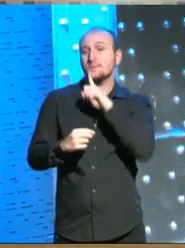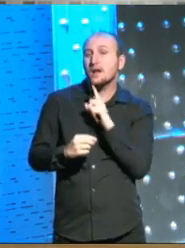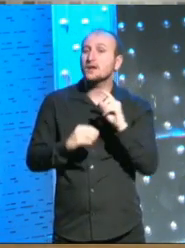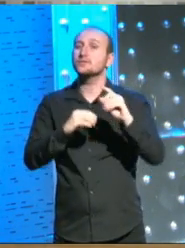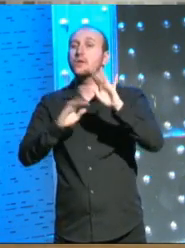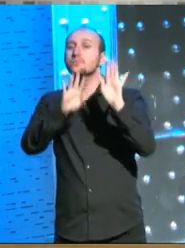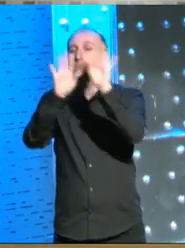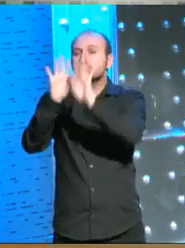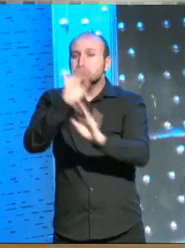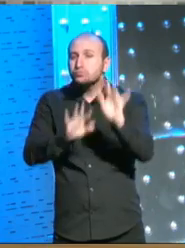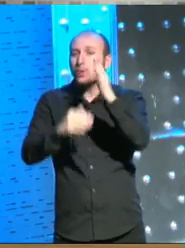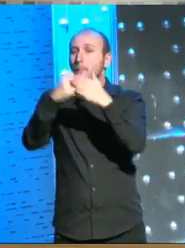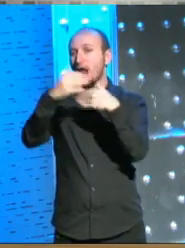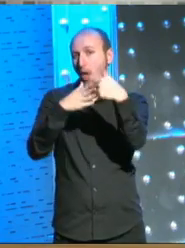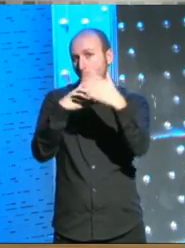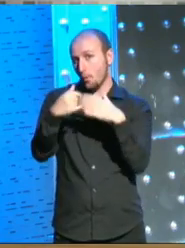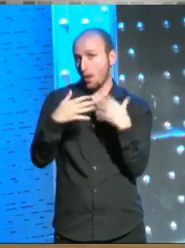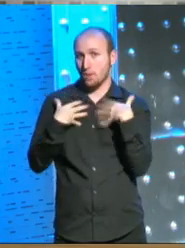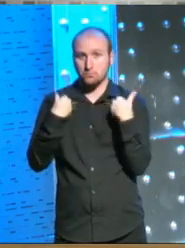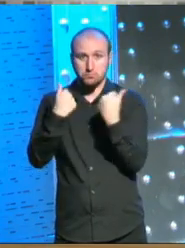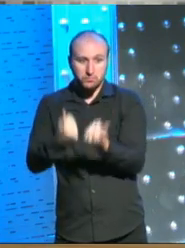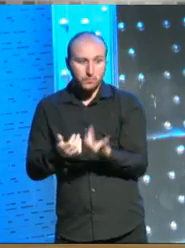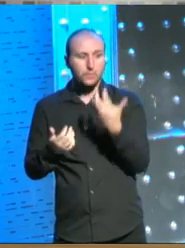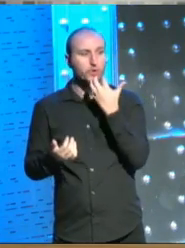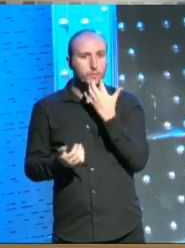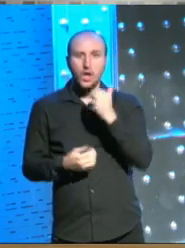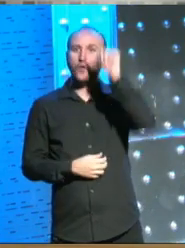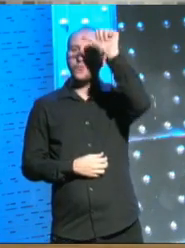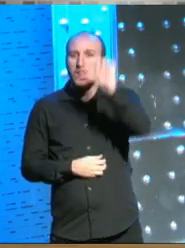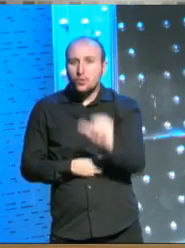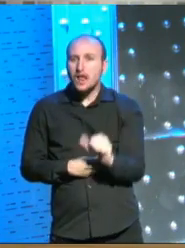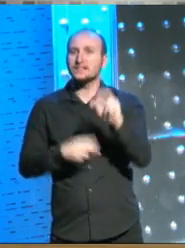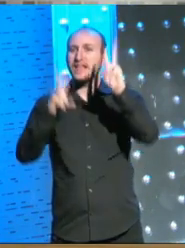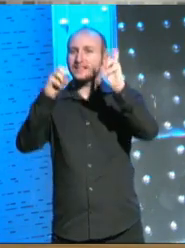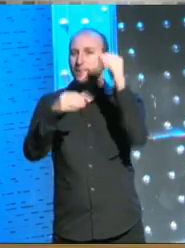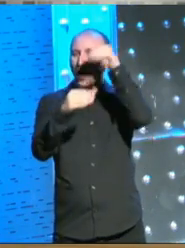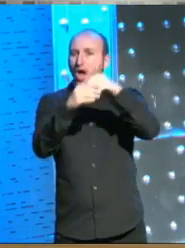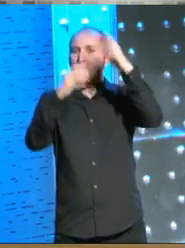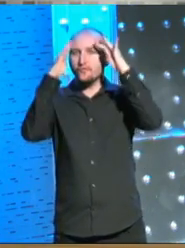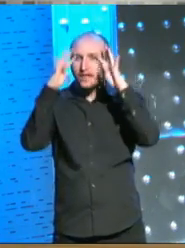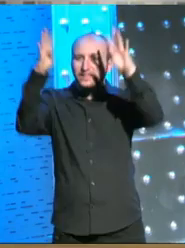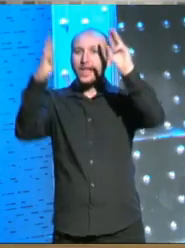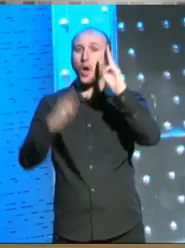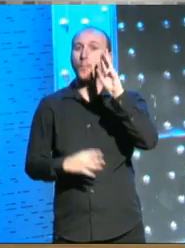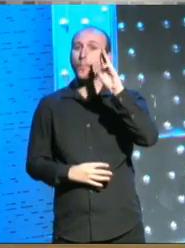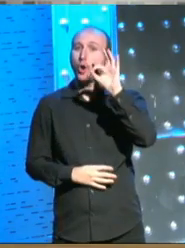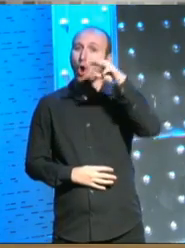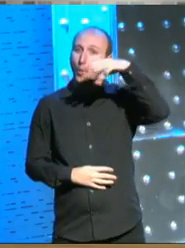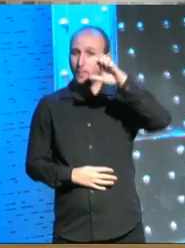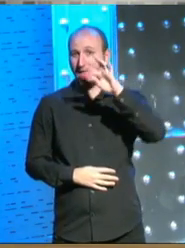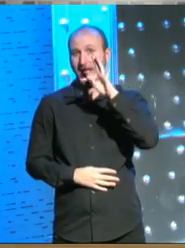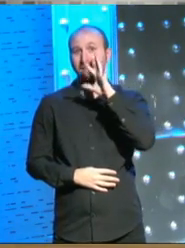que, es decir, bueno, esas películas de fantasía, no sé, Prometheus, pues digo por citar una reciente,